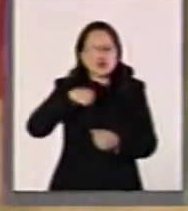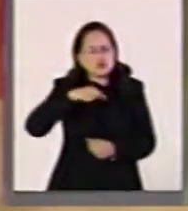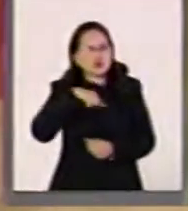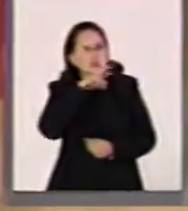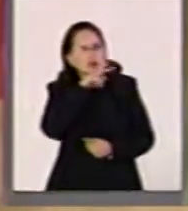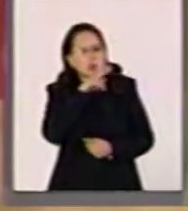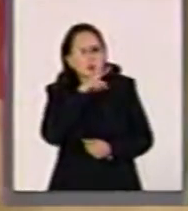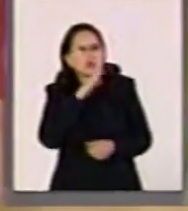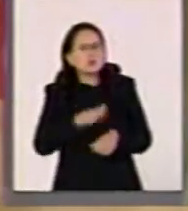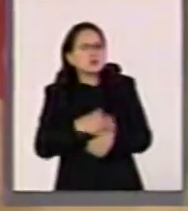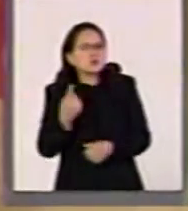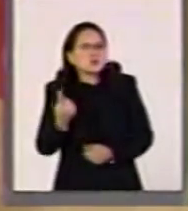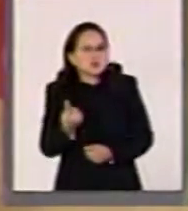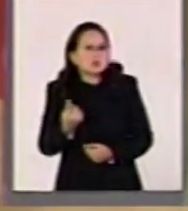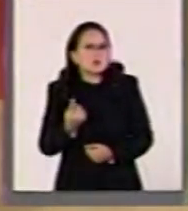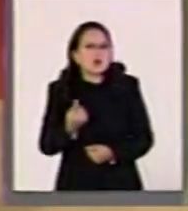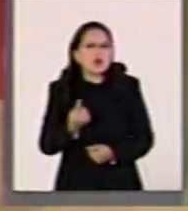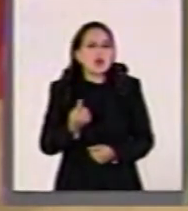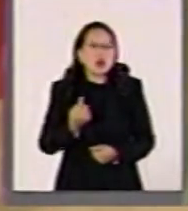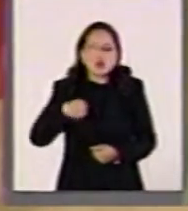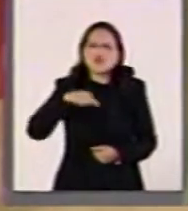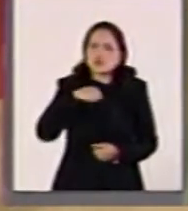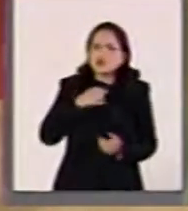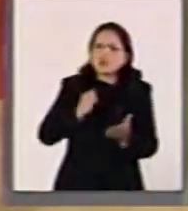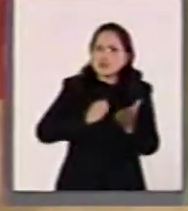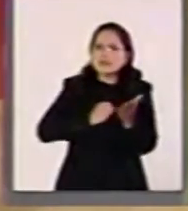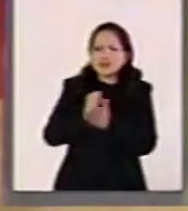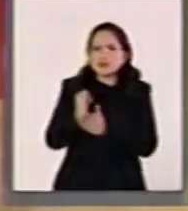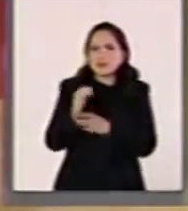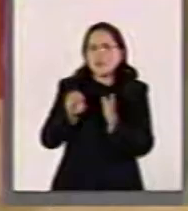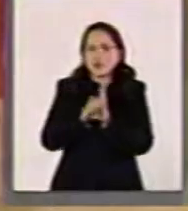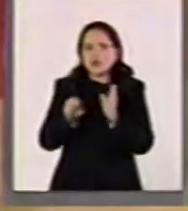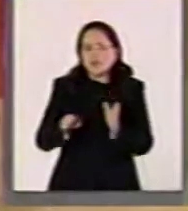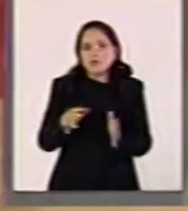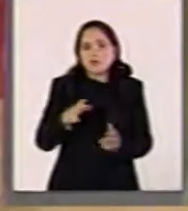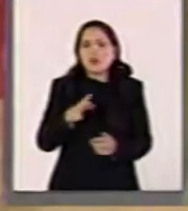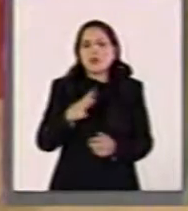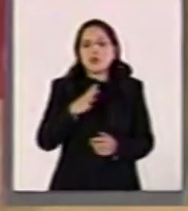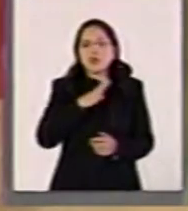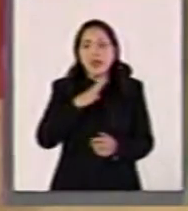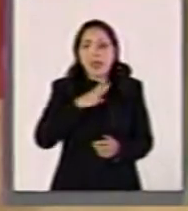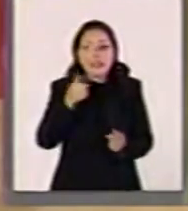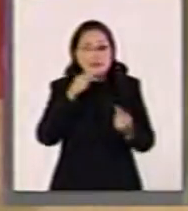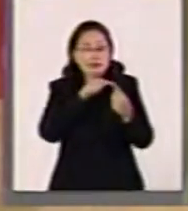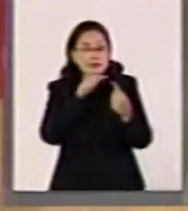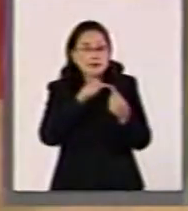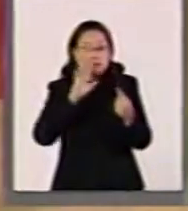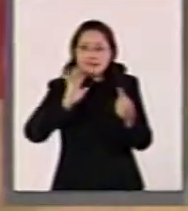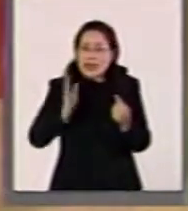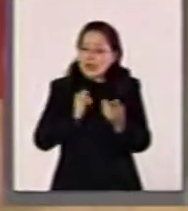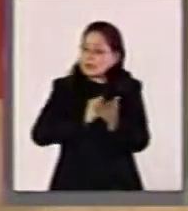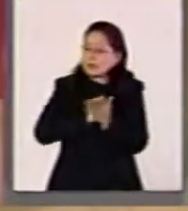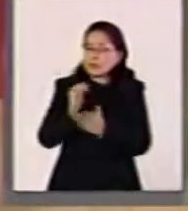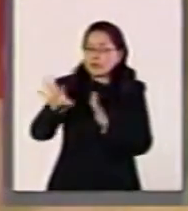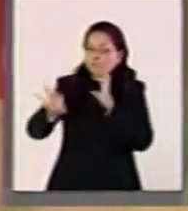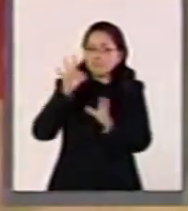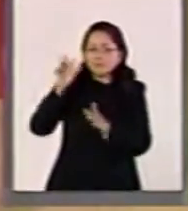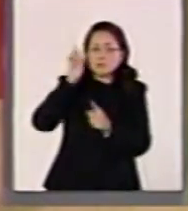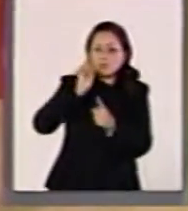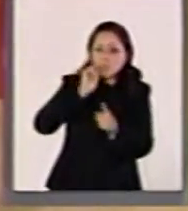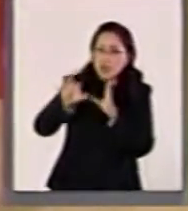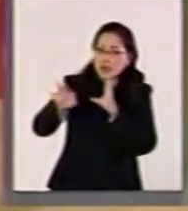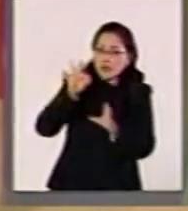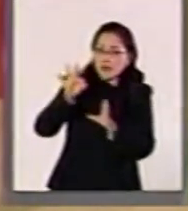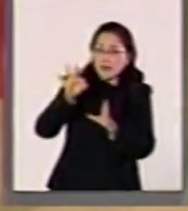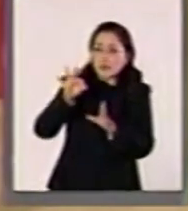mucho haber tenido que tomar la decisión en el caso de una de las integrantes que ya habíamos decidido, pero es importante